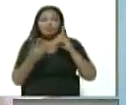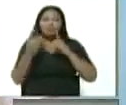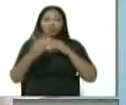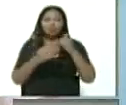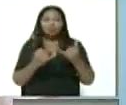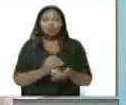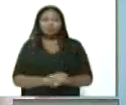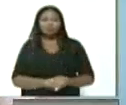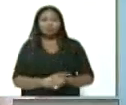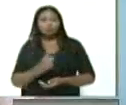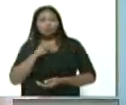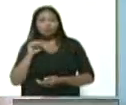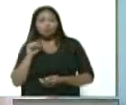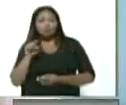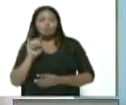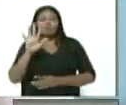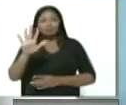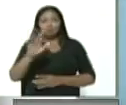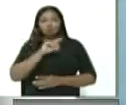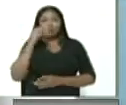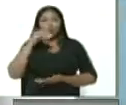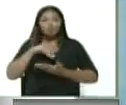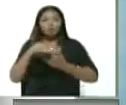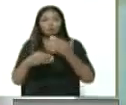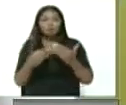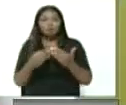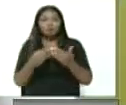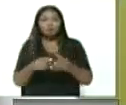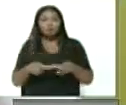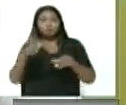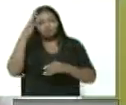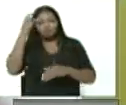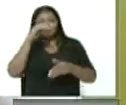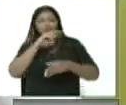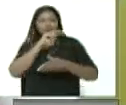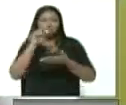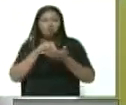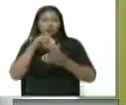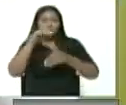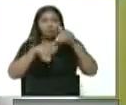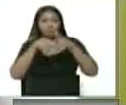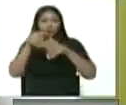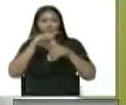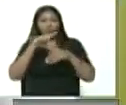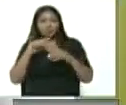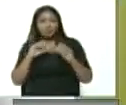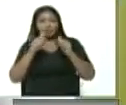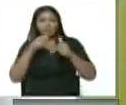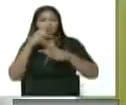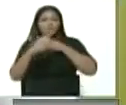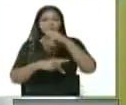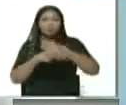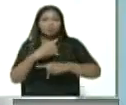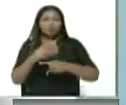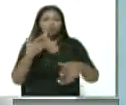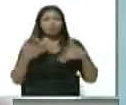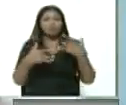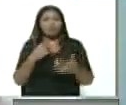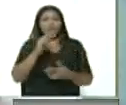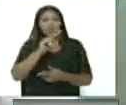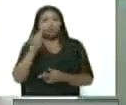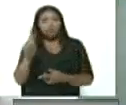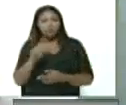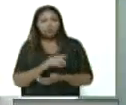y a partir del 5 que nosotros nos instalamos en la función nacional electoral iniciamos el proceso anunciamos el evento del 21